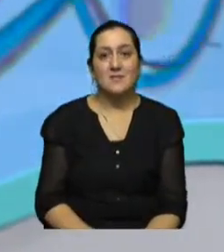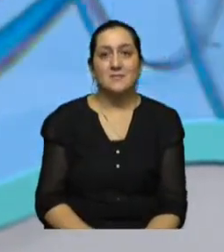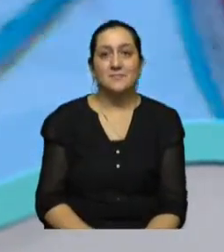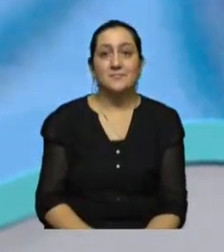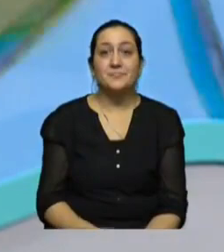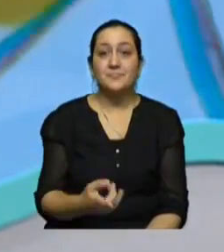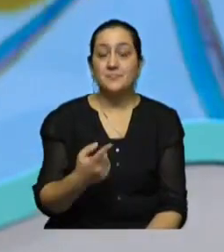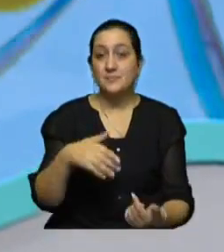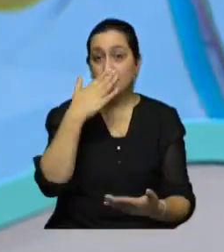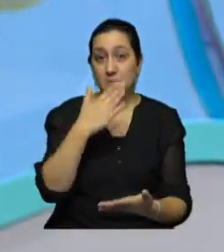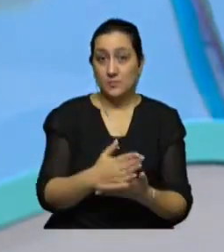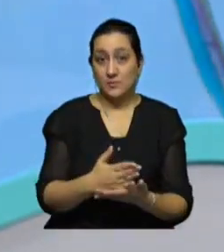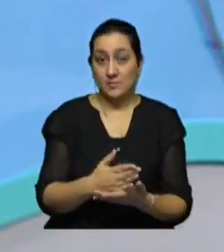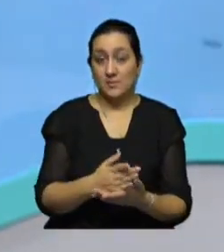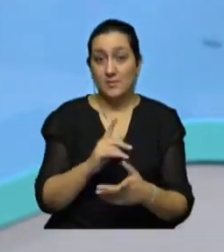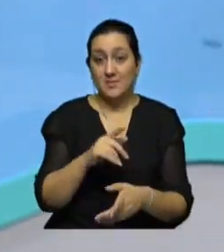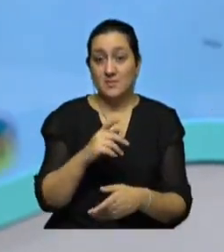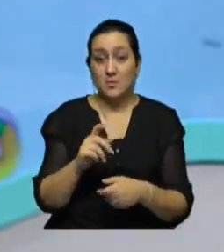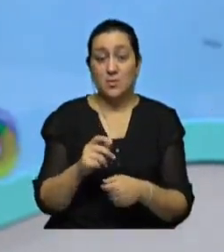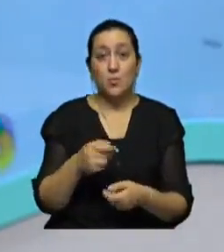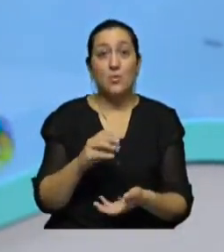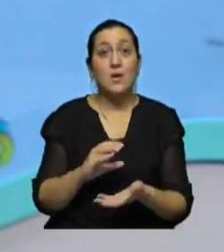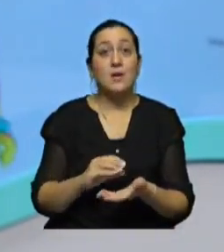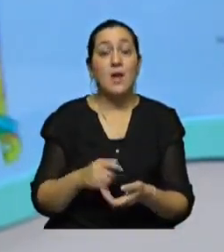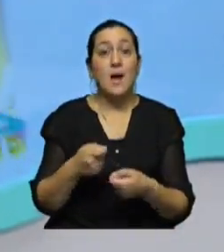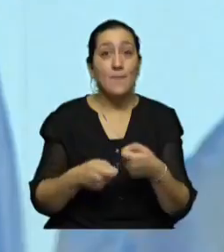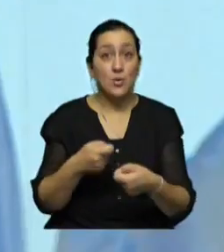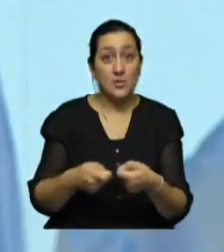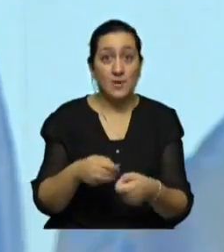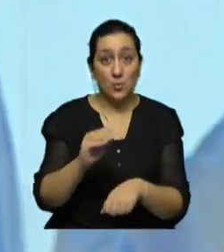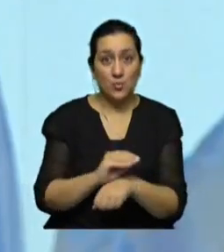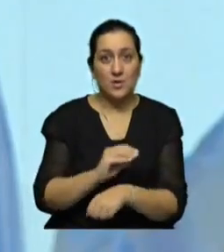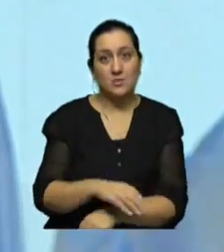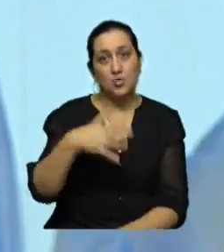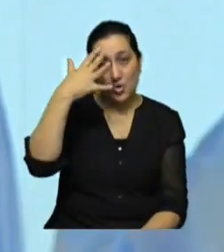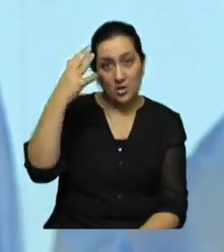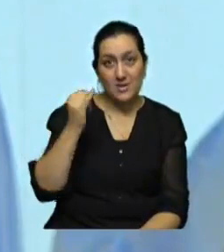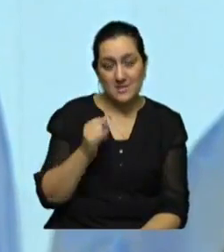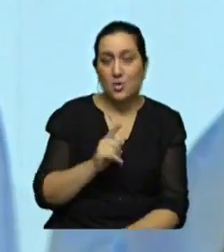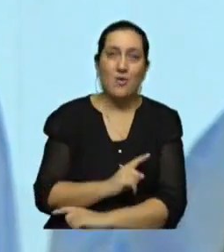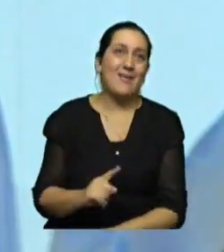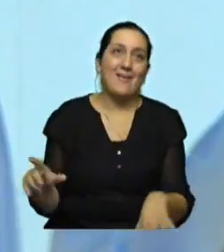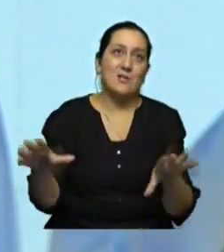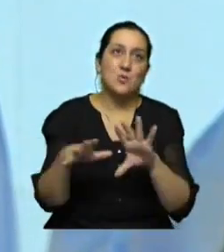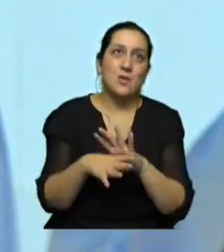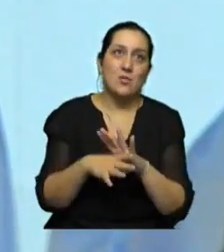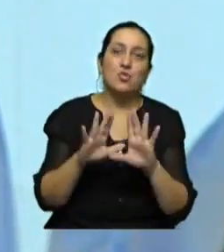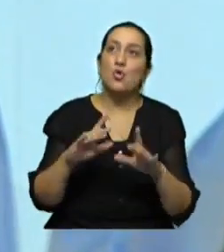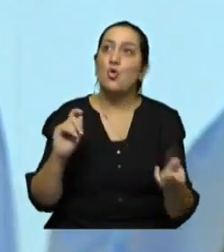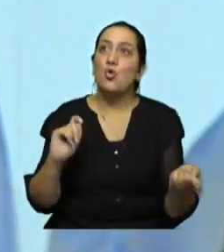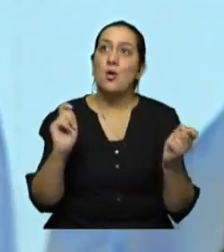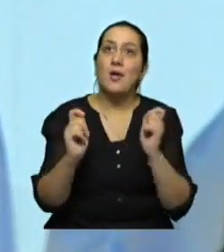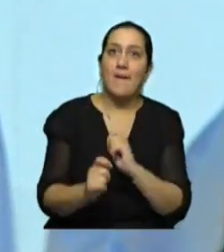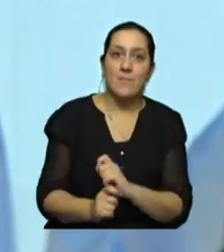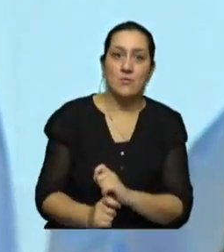Montevideo. Pero la última, ¿significa también un aporte para la cultura lo más corto que puedas? Bueno, sí, creo que sí. No es una casualidad todos los cambios que se dieron.